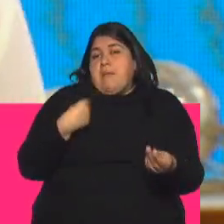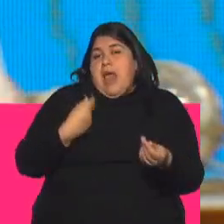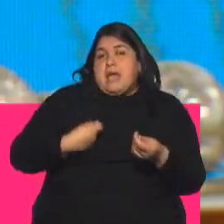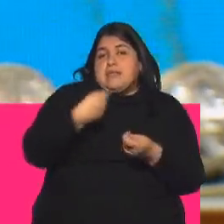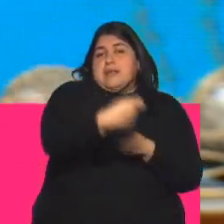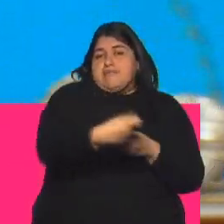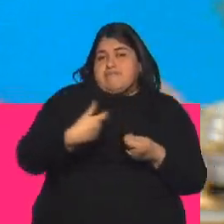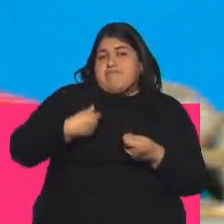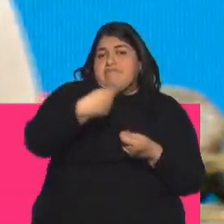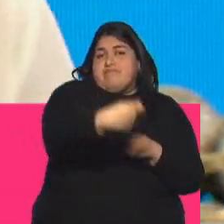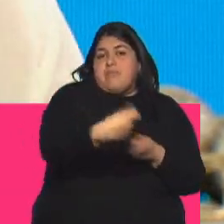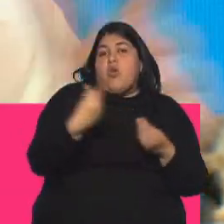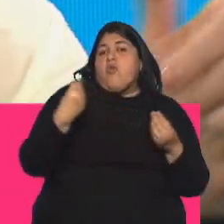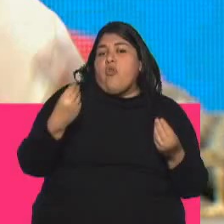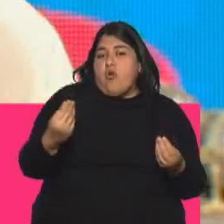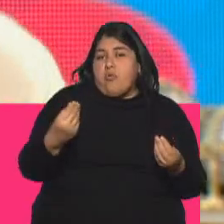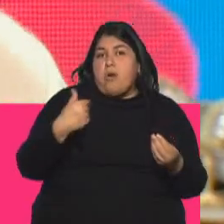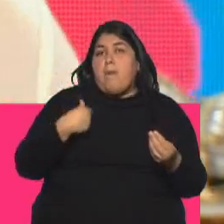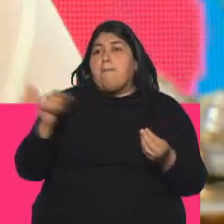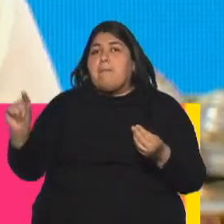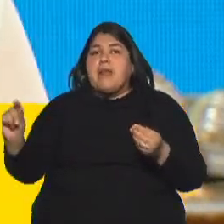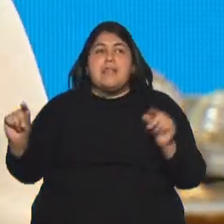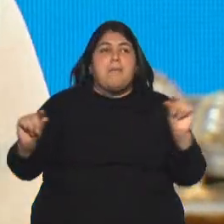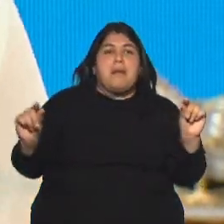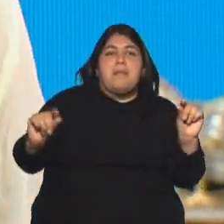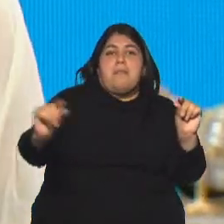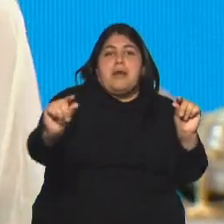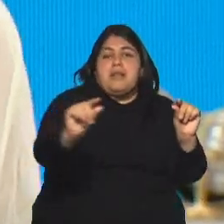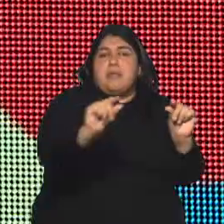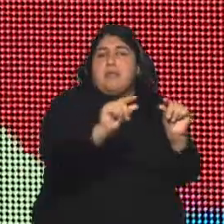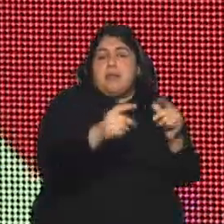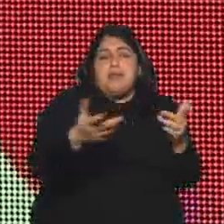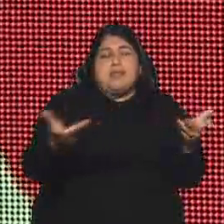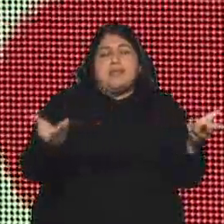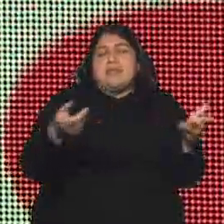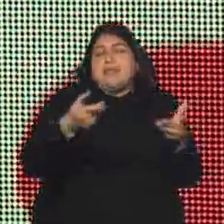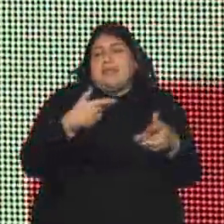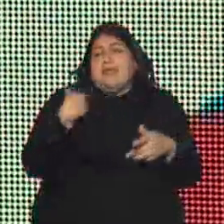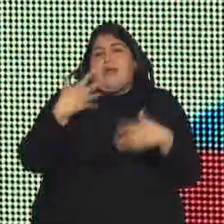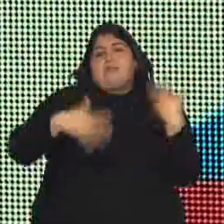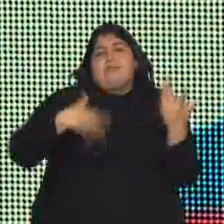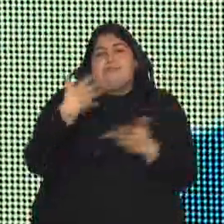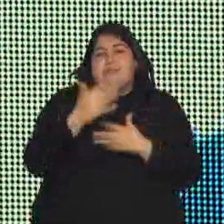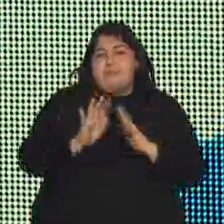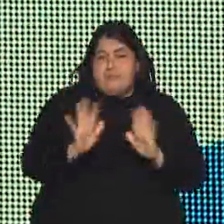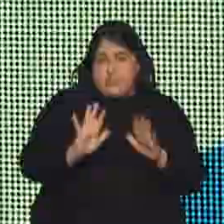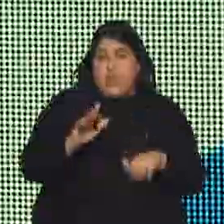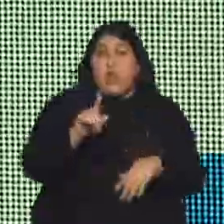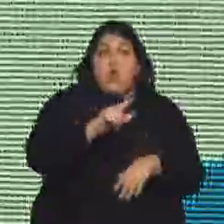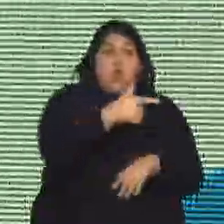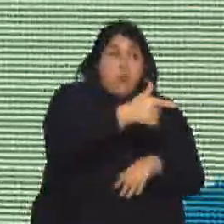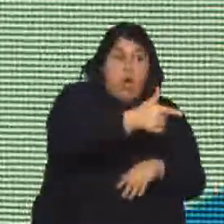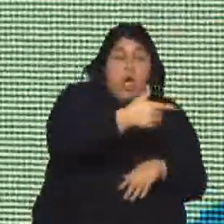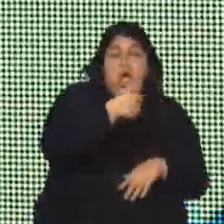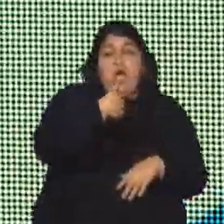con lo mismo. Yo pido y después... En el sentido de por no ahí... por ahí vos no tenés... pero